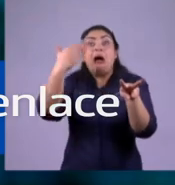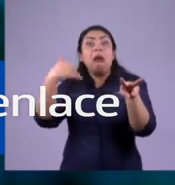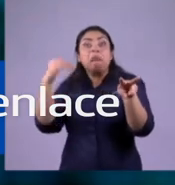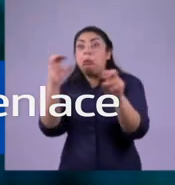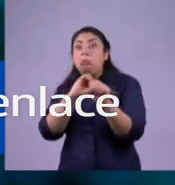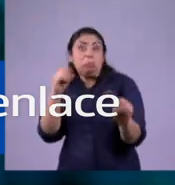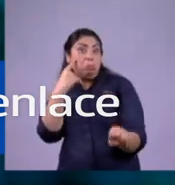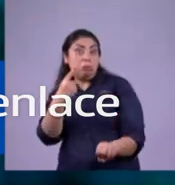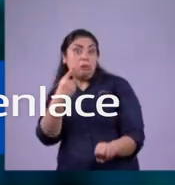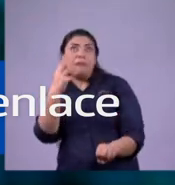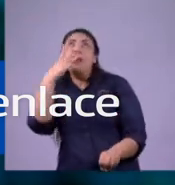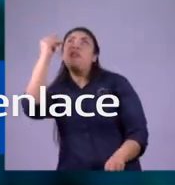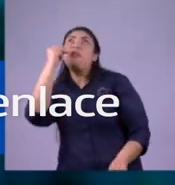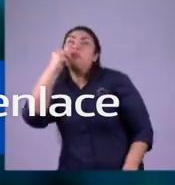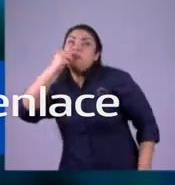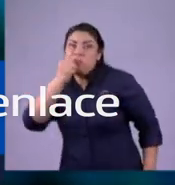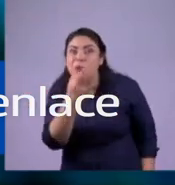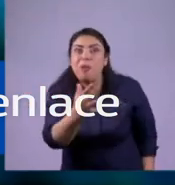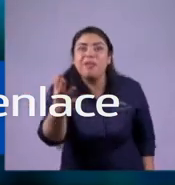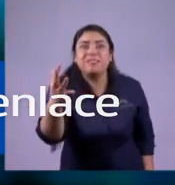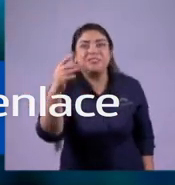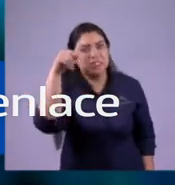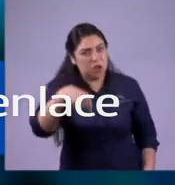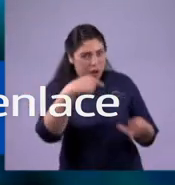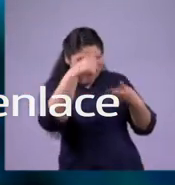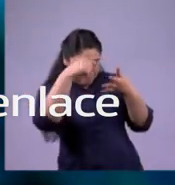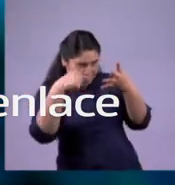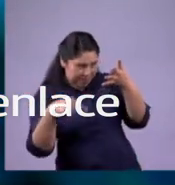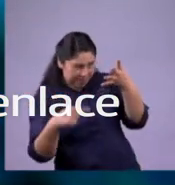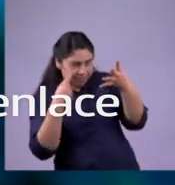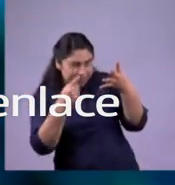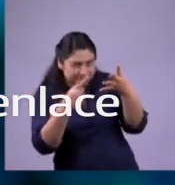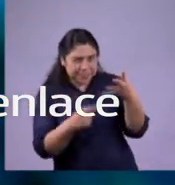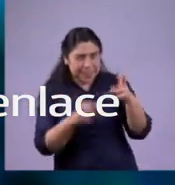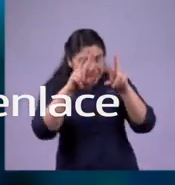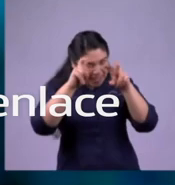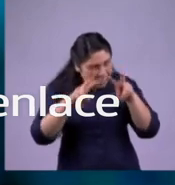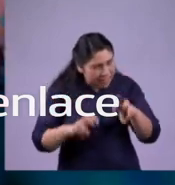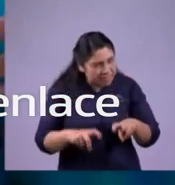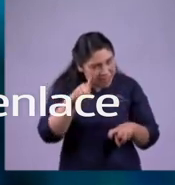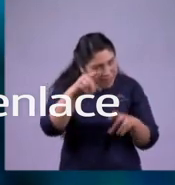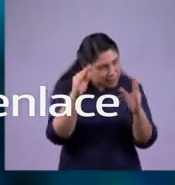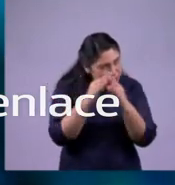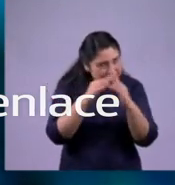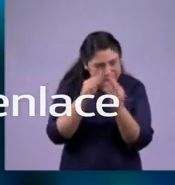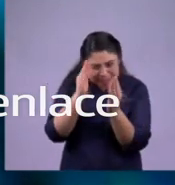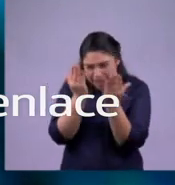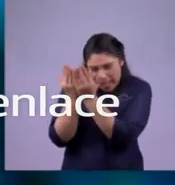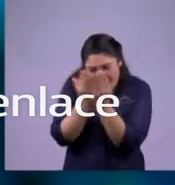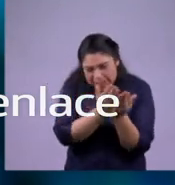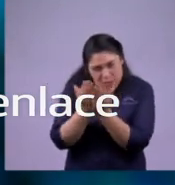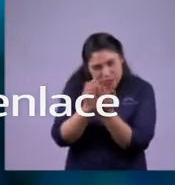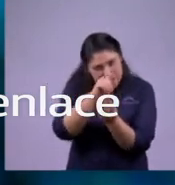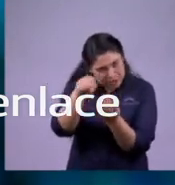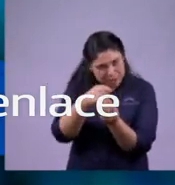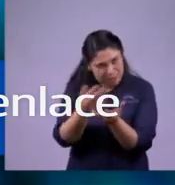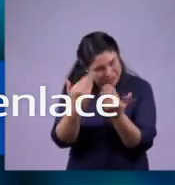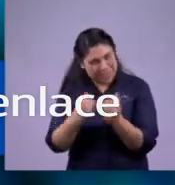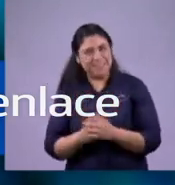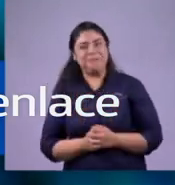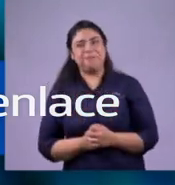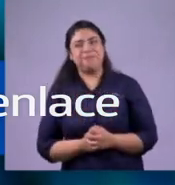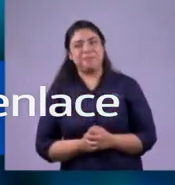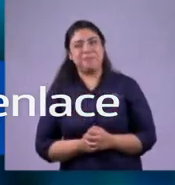se veía y ahora les voy a dar un listado y ustedes lo revisan en casa lo estudian con toda su familia esto va estar muy bonito